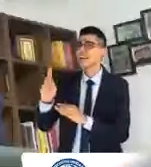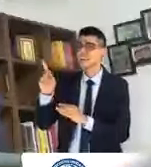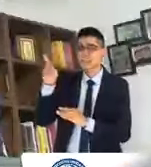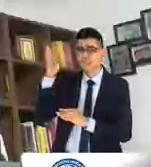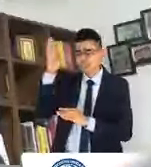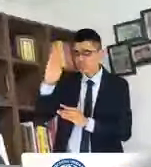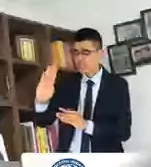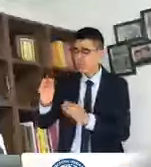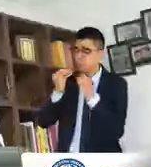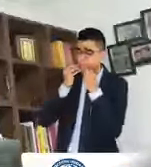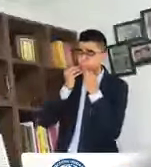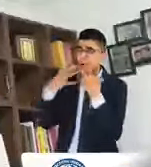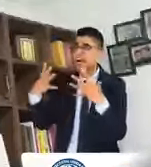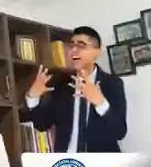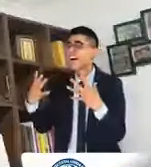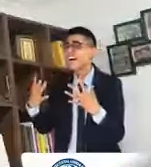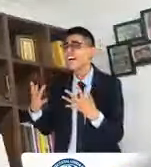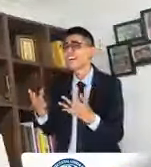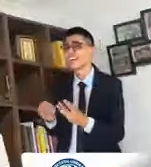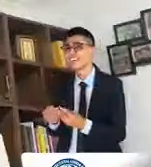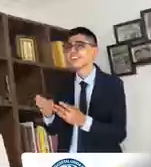había dado vida a ellos.